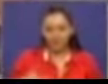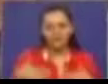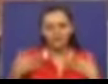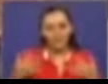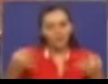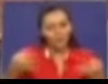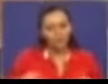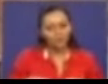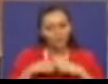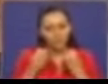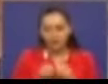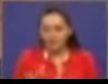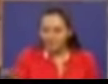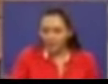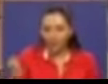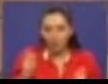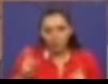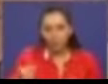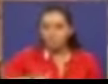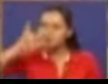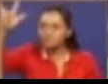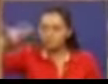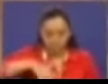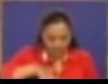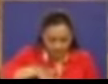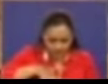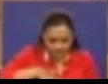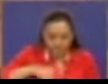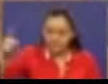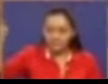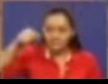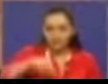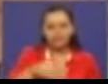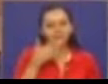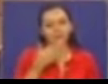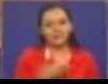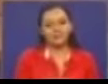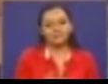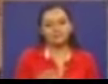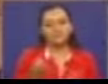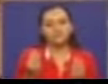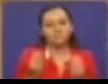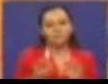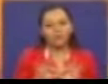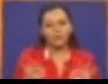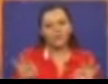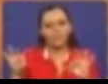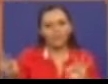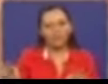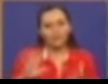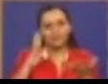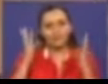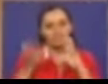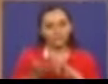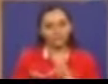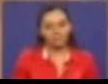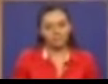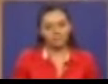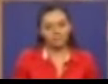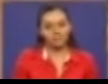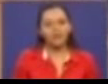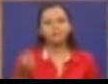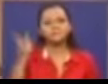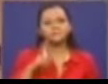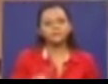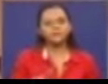todos puedan tener oportunidades de educarse de la mejor manera, gracias a las miles de becas de la Revolución Ciudadana. Estoy viendo